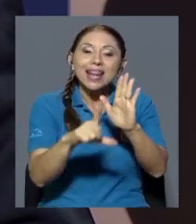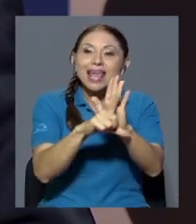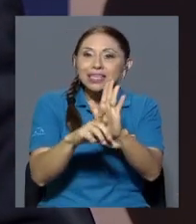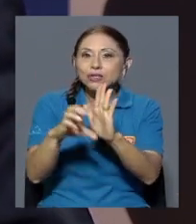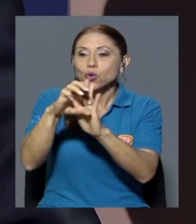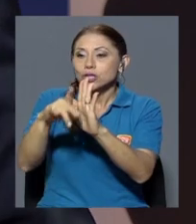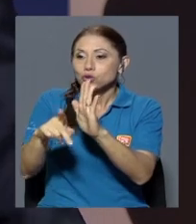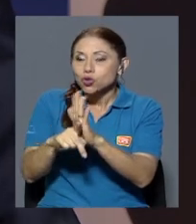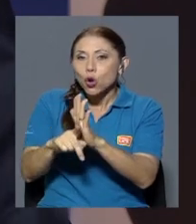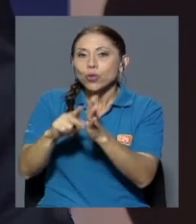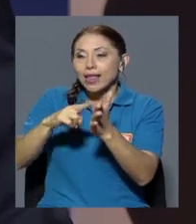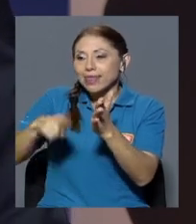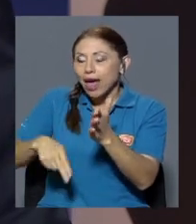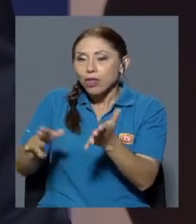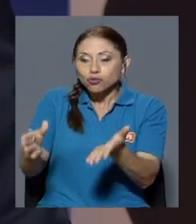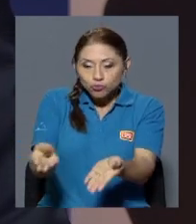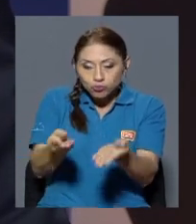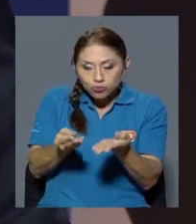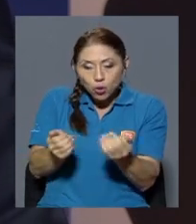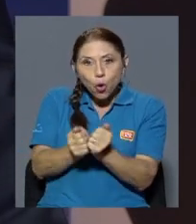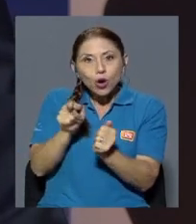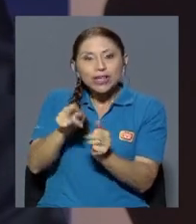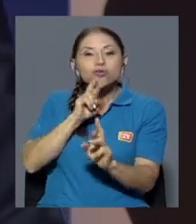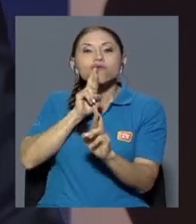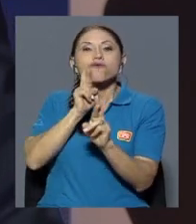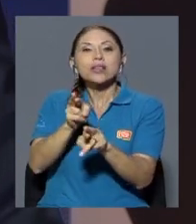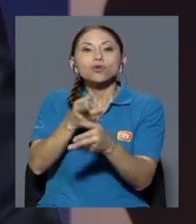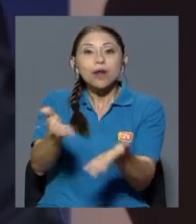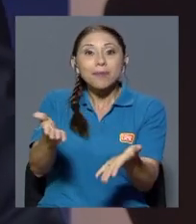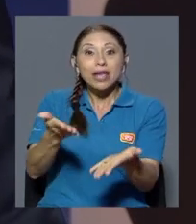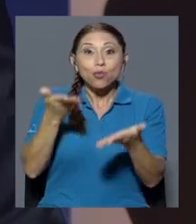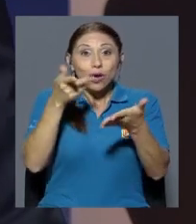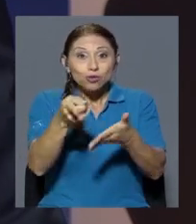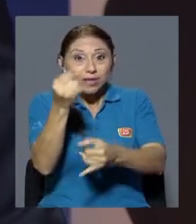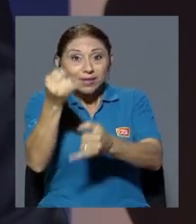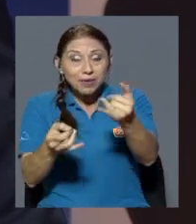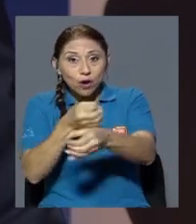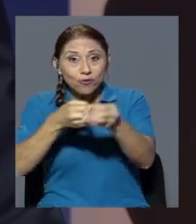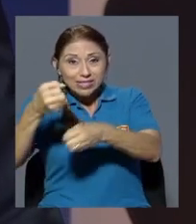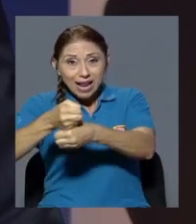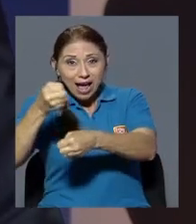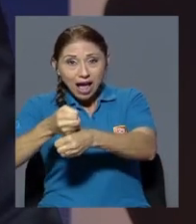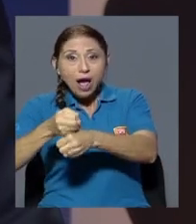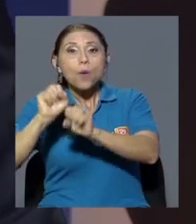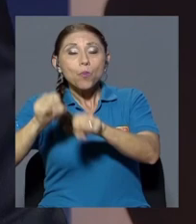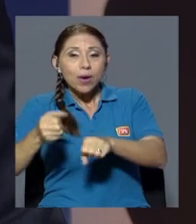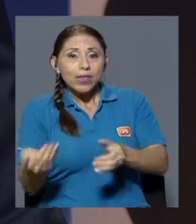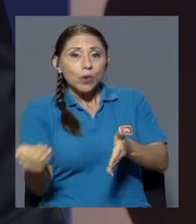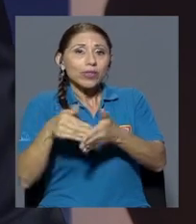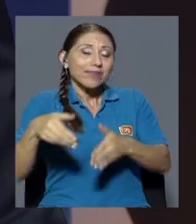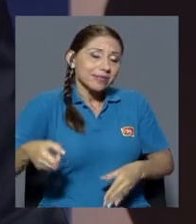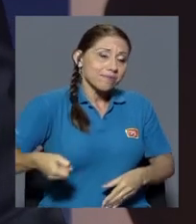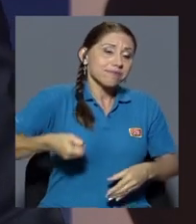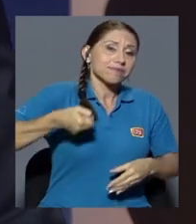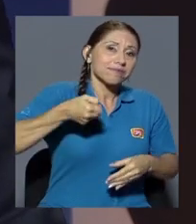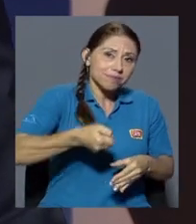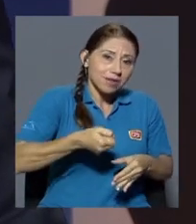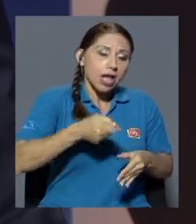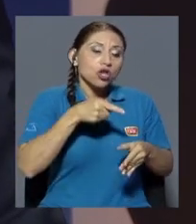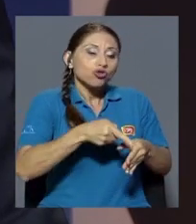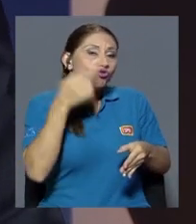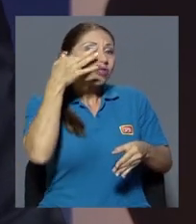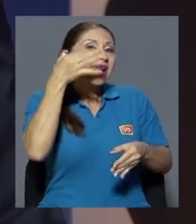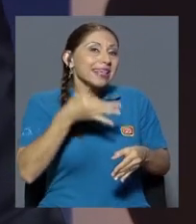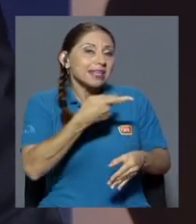resuelve y cuando sale de la oficina puede nuevamente recoger su maletín con sus convicciones con sus prejuicios con sus creencias personales